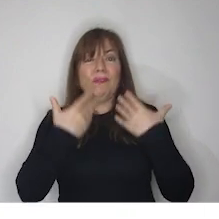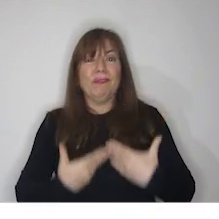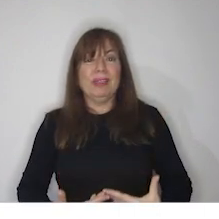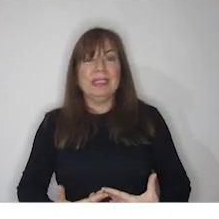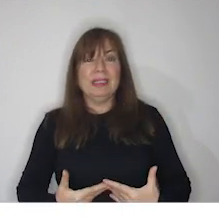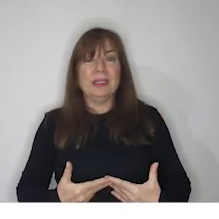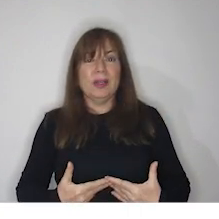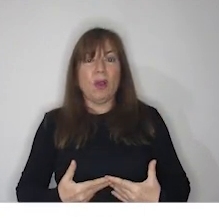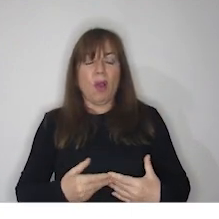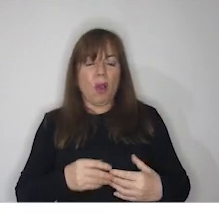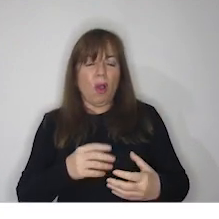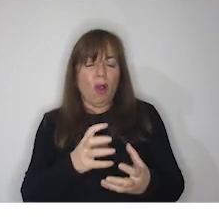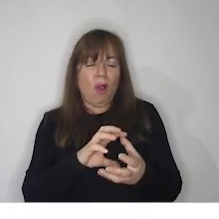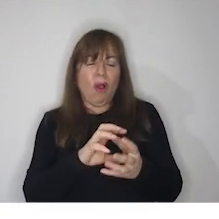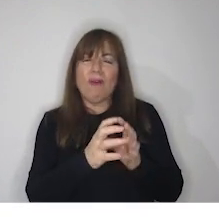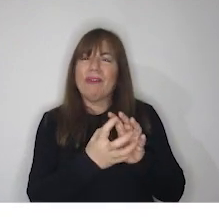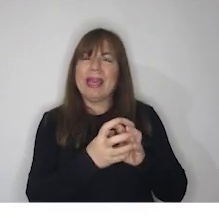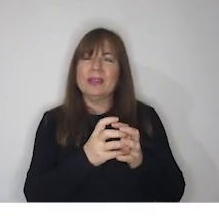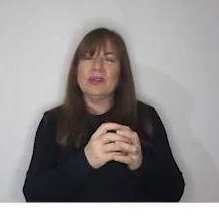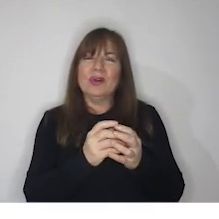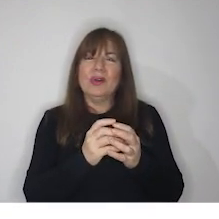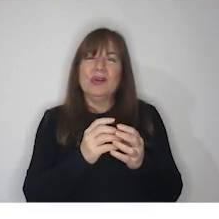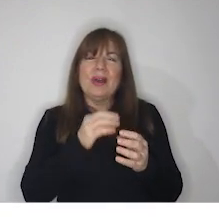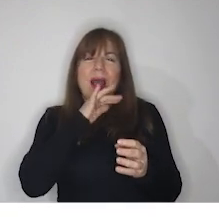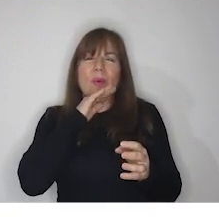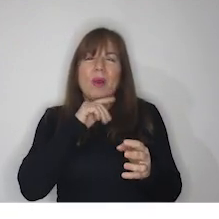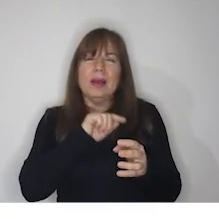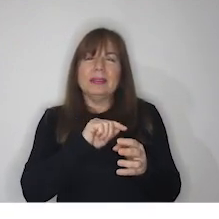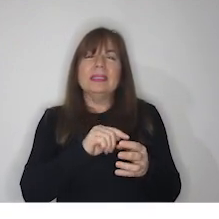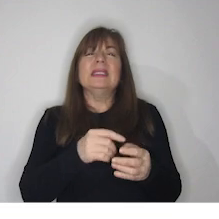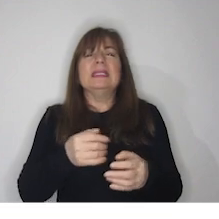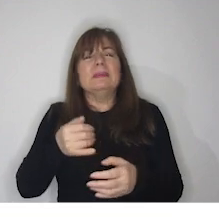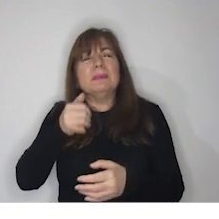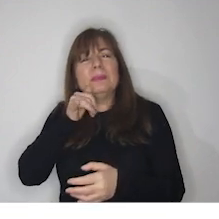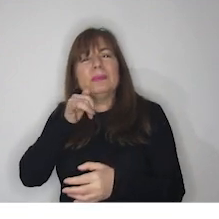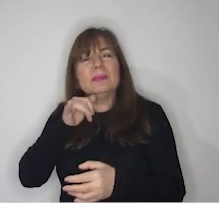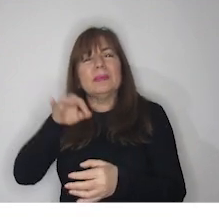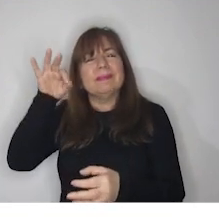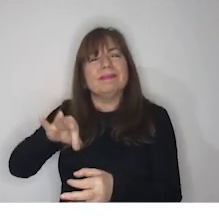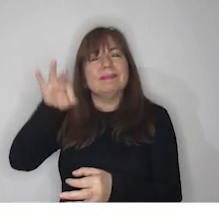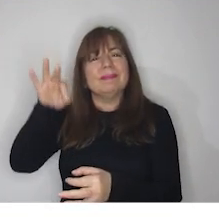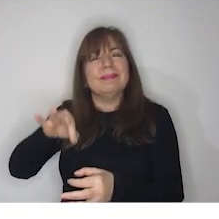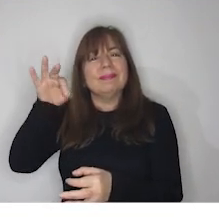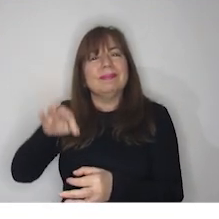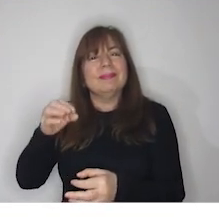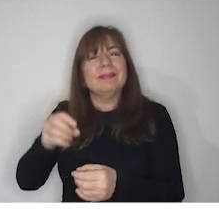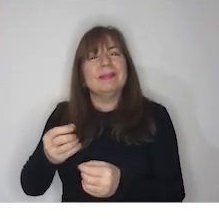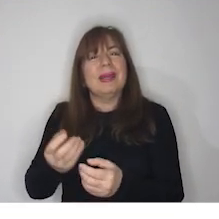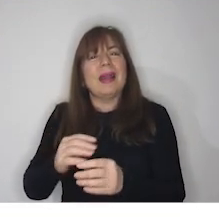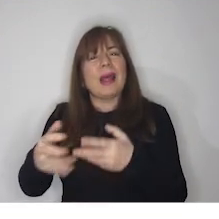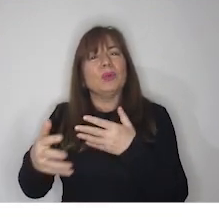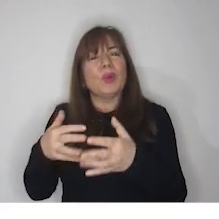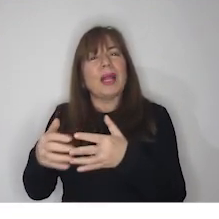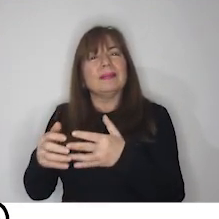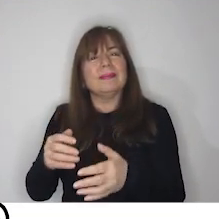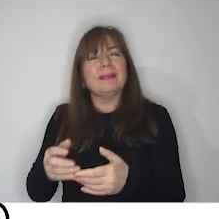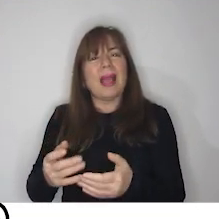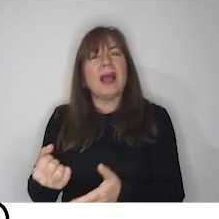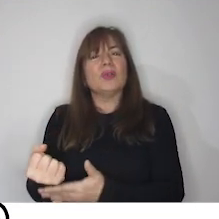contacto físico de un objeto tibio proporciona alivio. Ingerir té de hierbas son útiles para disminuir levemente el